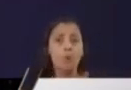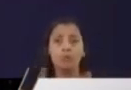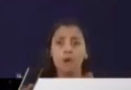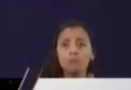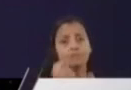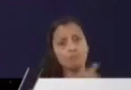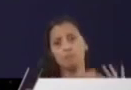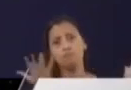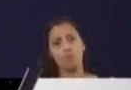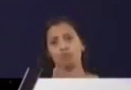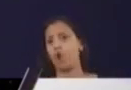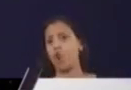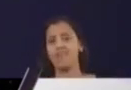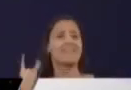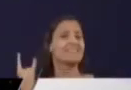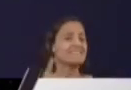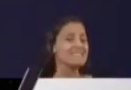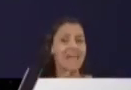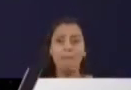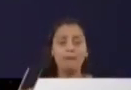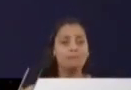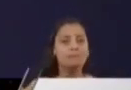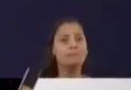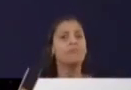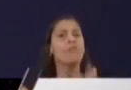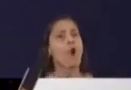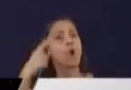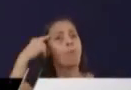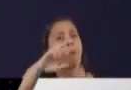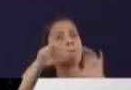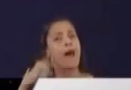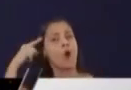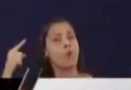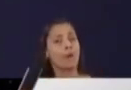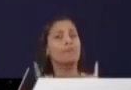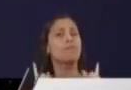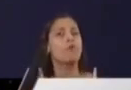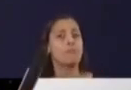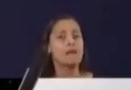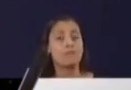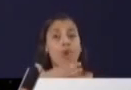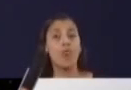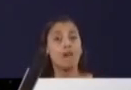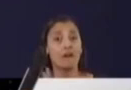estar alineados siempre la verdad es